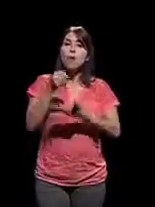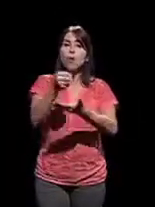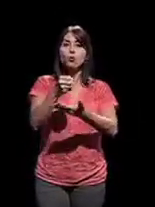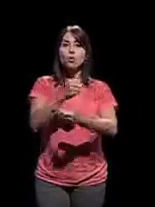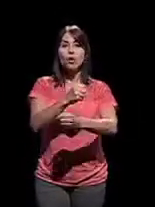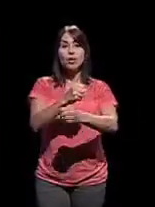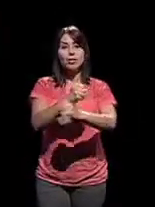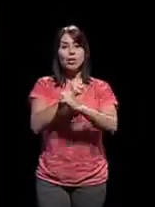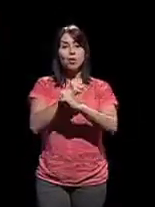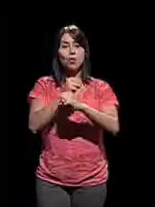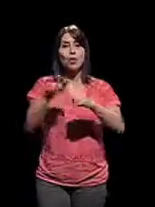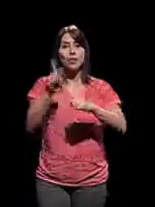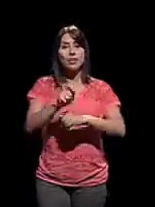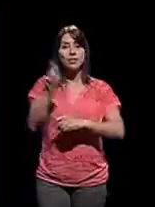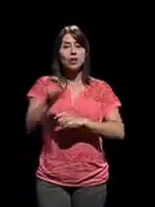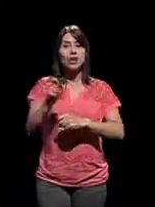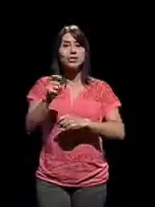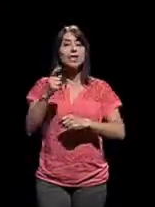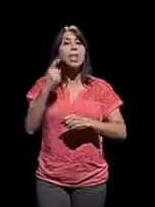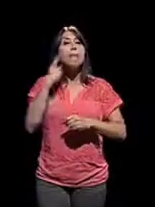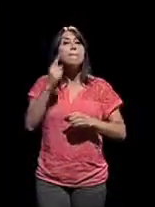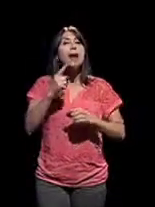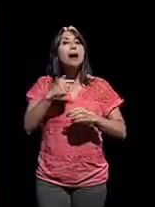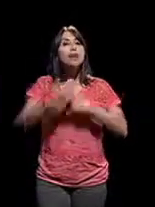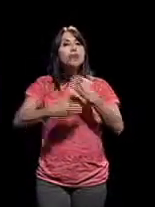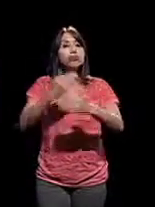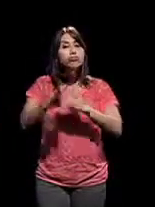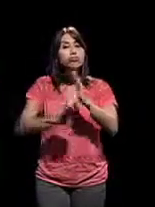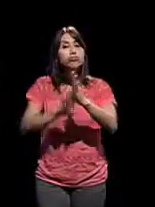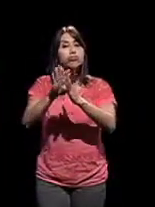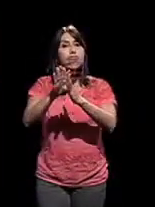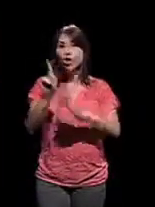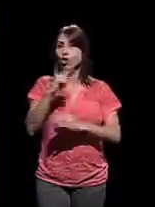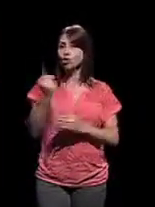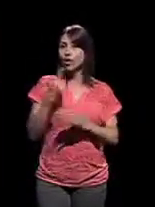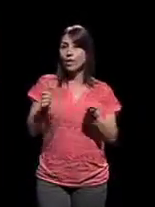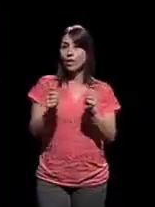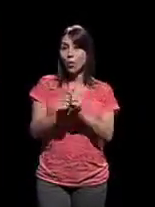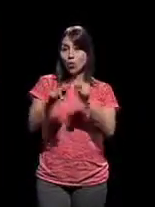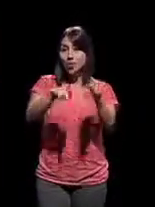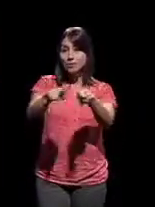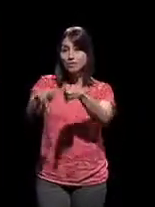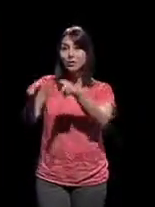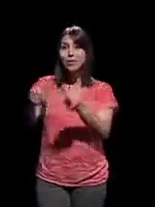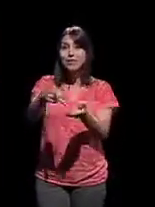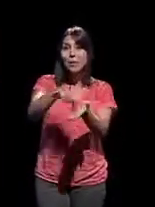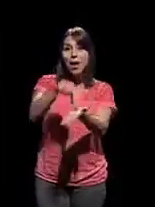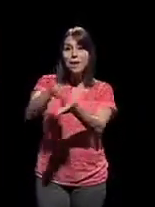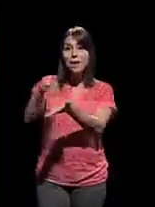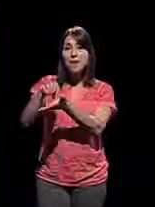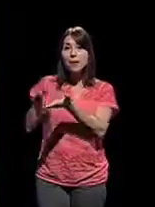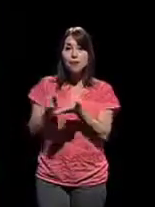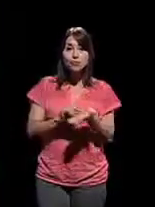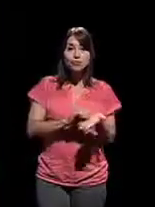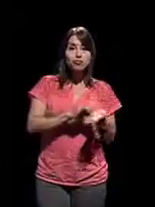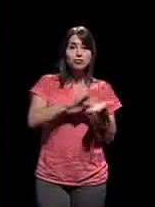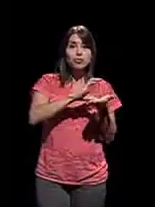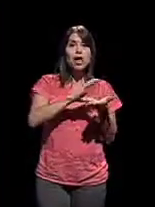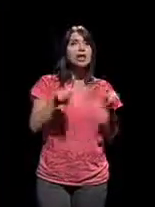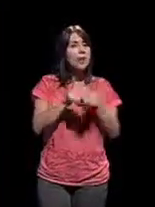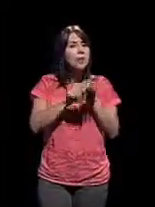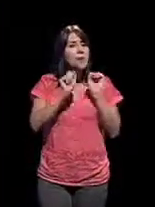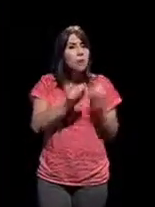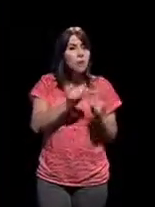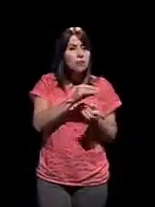de seguro de pensiones que permita un crecimiento que no se base solamente en el aporte de los contribuyentes, sino que se pueda invertir inclusive a nivel nacional en